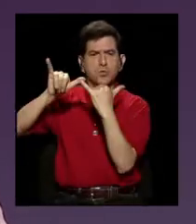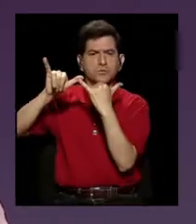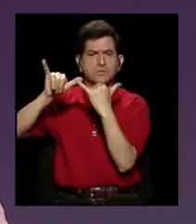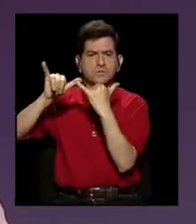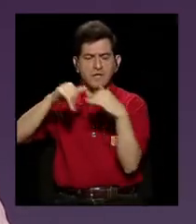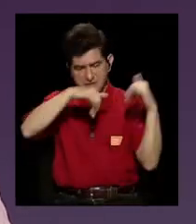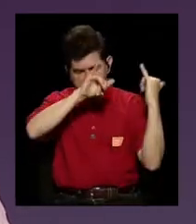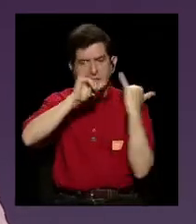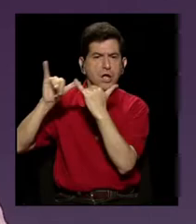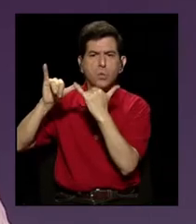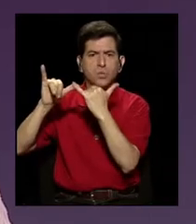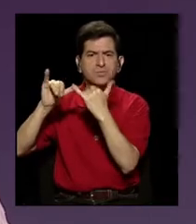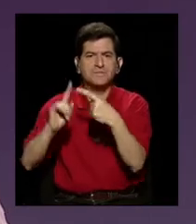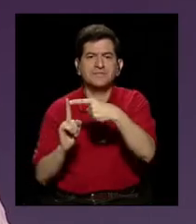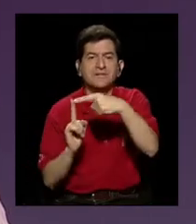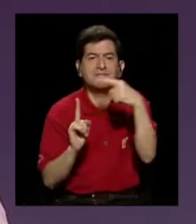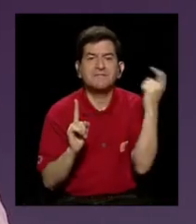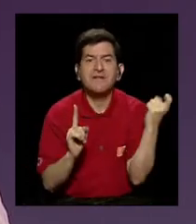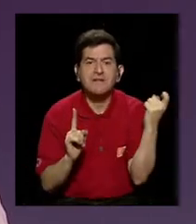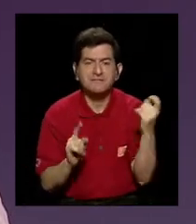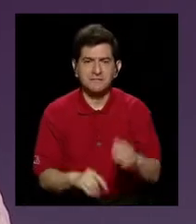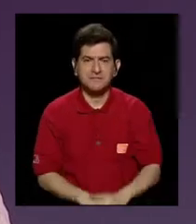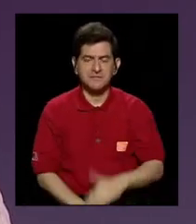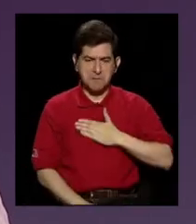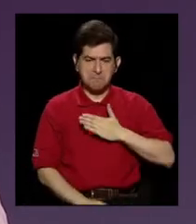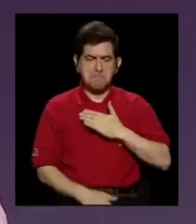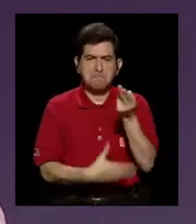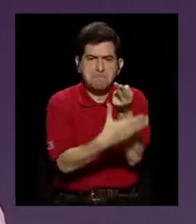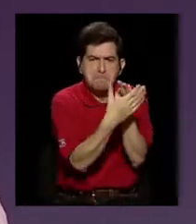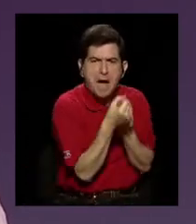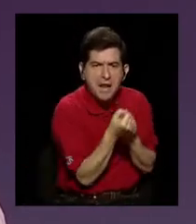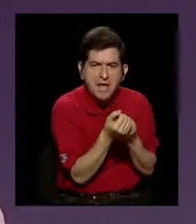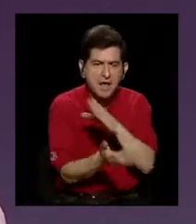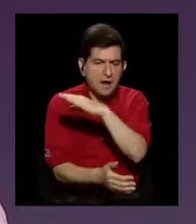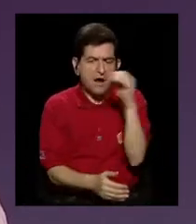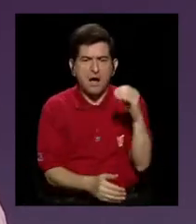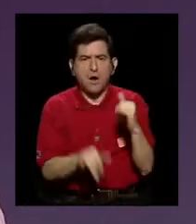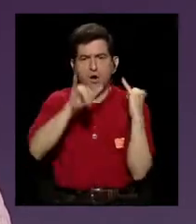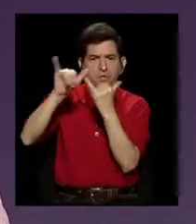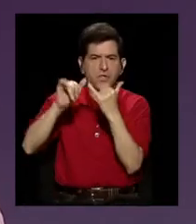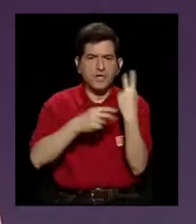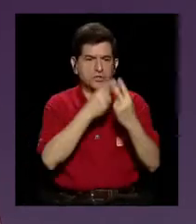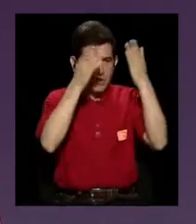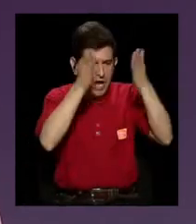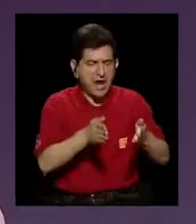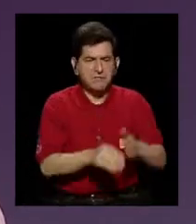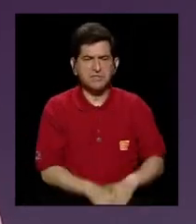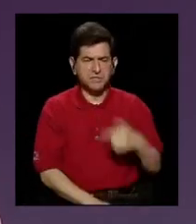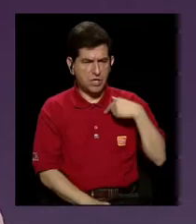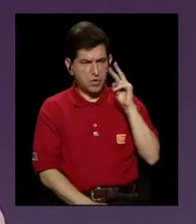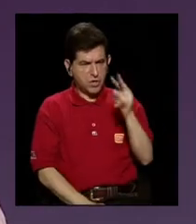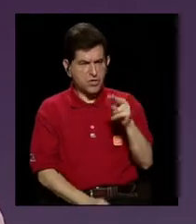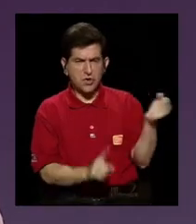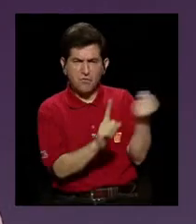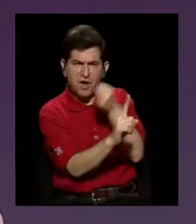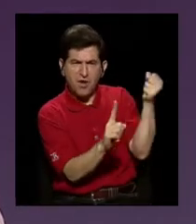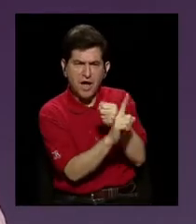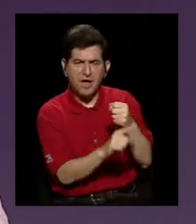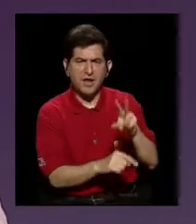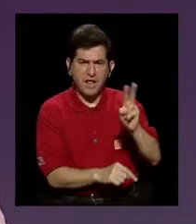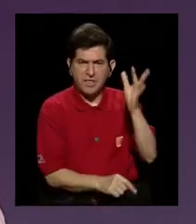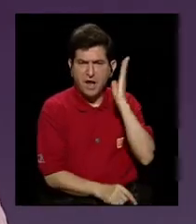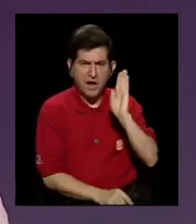Y denunciar desde a mi pareja o denunciar a mi vecino que estoy viendo que está agrediendo a